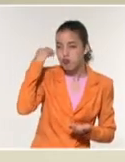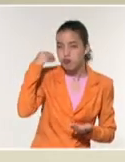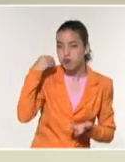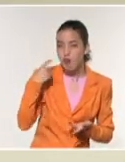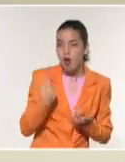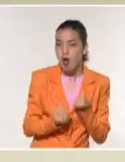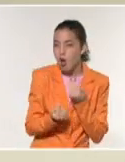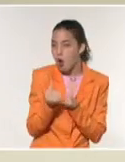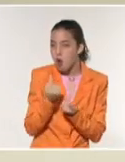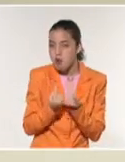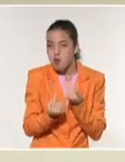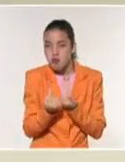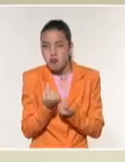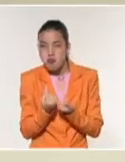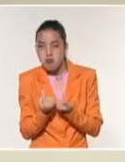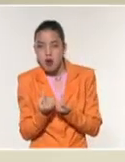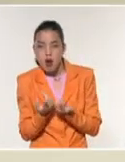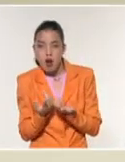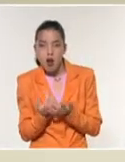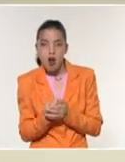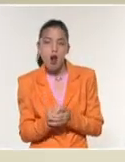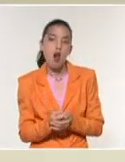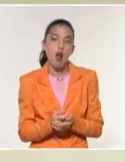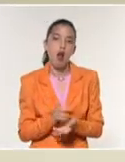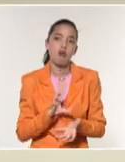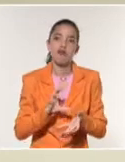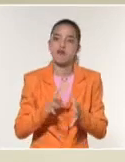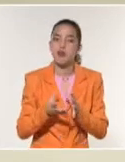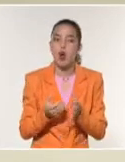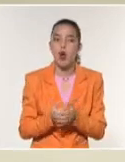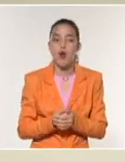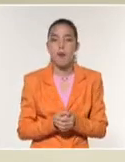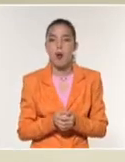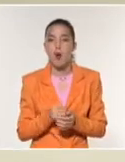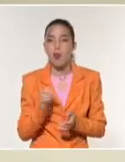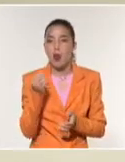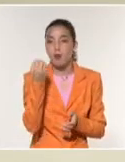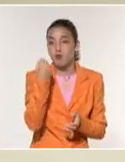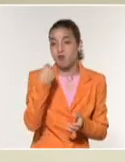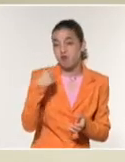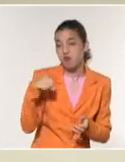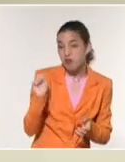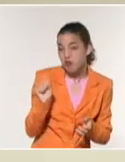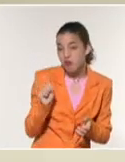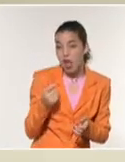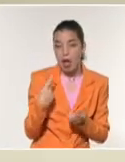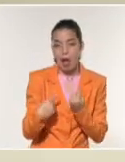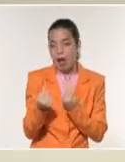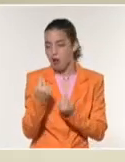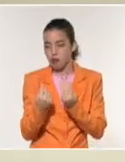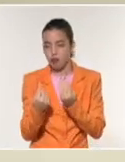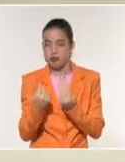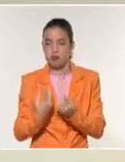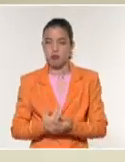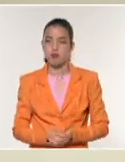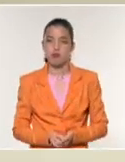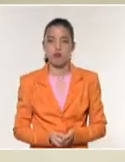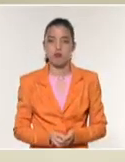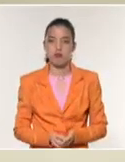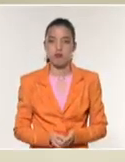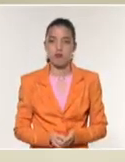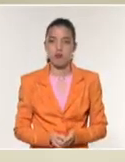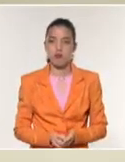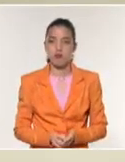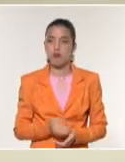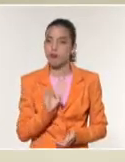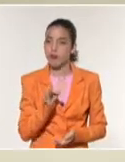aquellas consecuencias cuando viola algunas de esas regulaciones o esas provisiones, restricciones que están recogidas y que